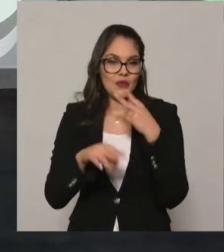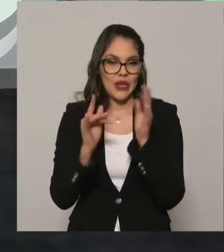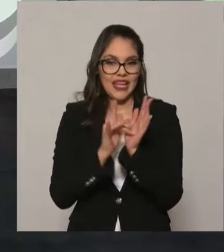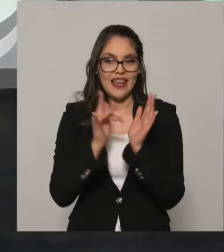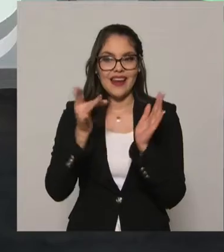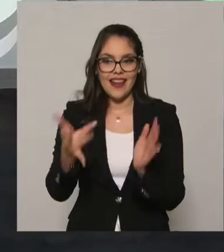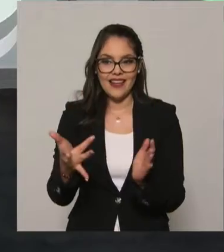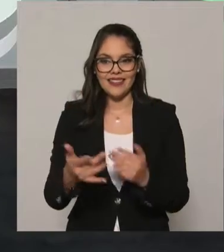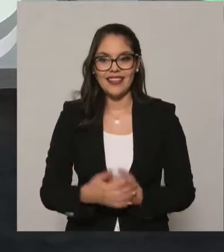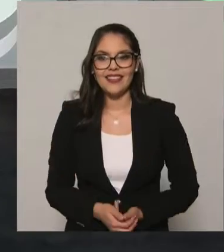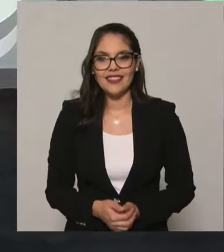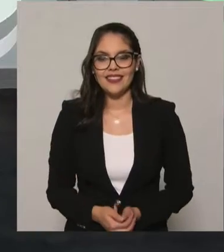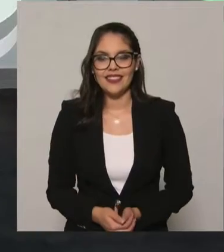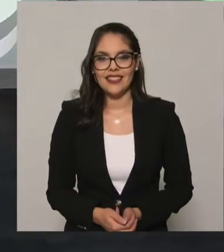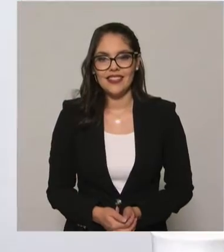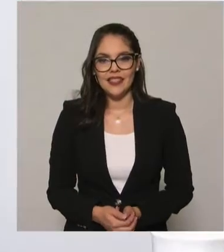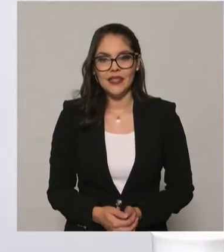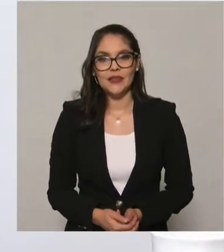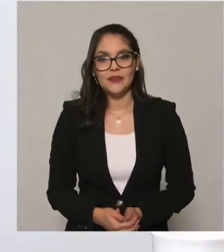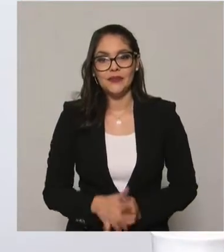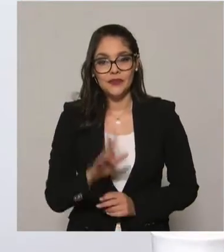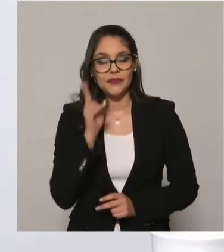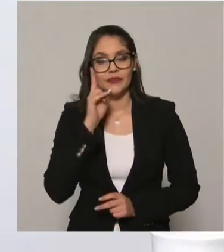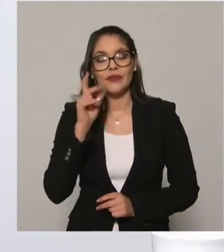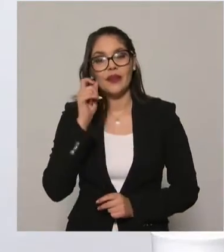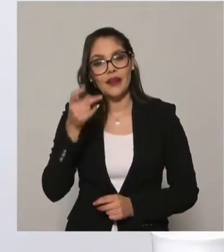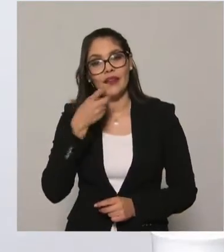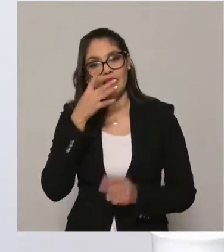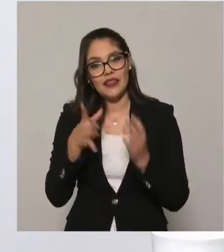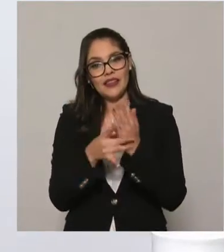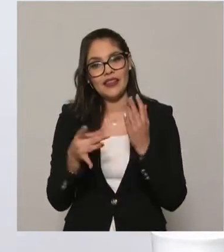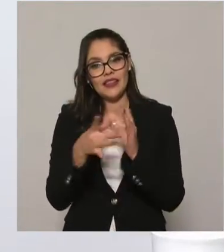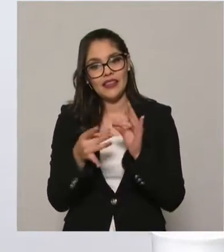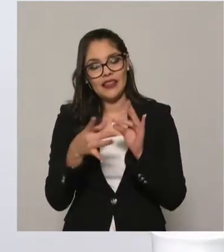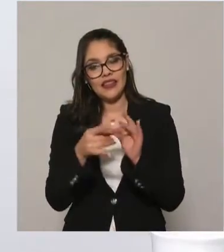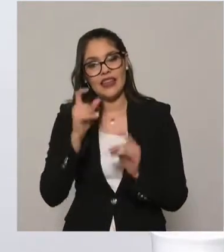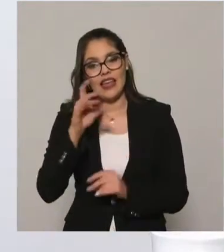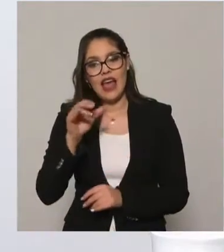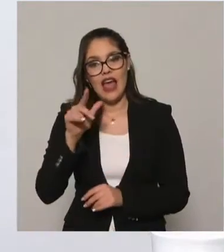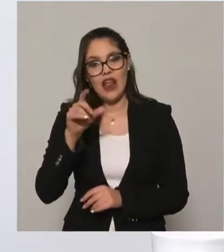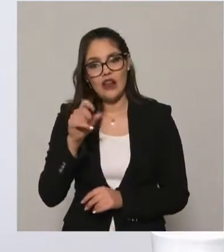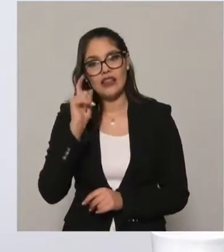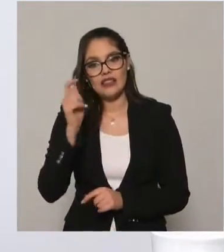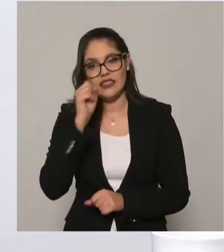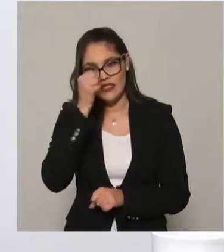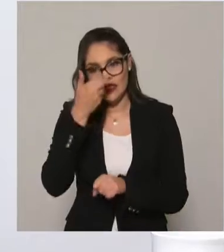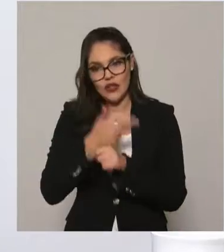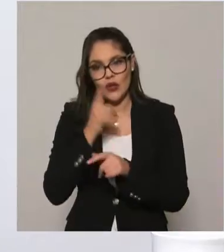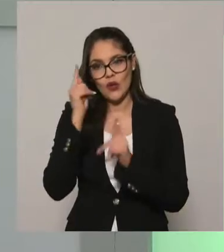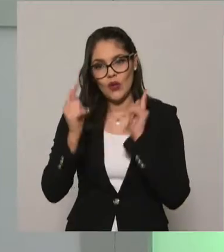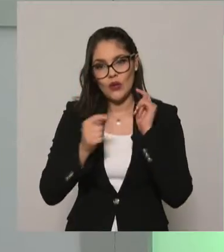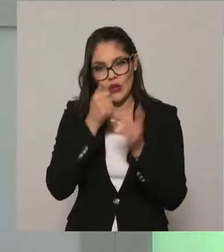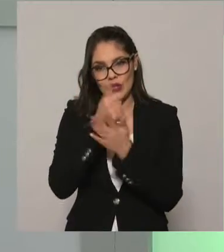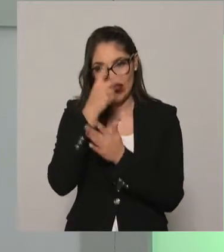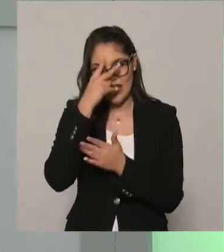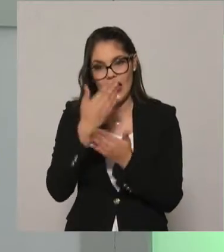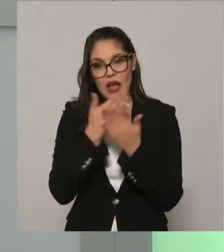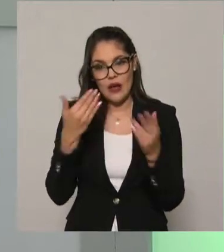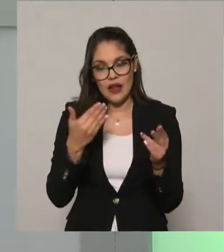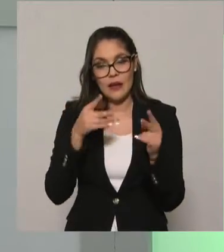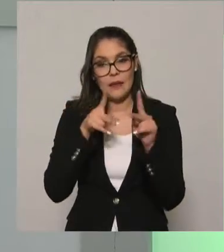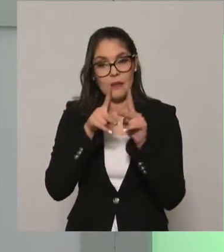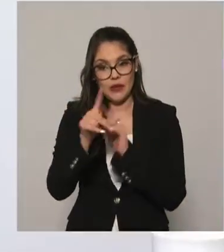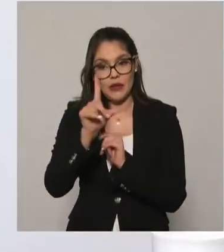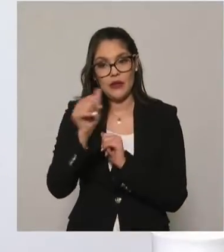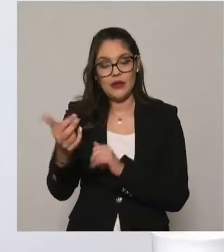Gracias. Bonito día. Gracias. Bueno, pues ahí tiene las palabras de Carlos McKinlan, secretario de Turismo de la Ciudad de México. Vamos a hacer una pausa